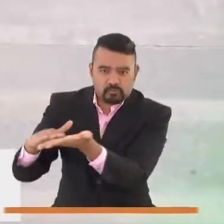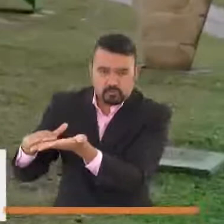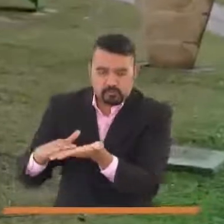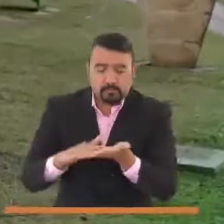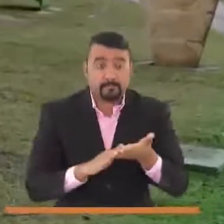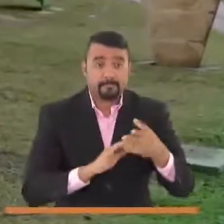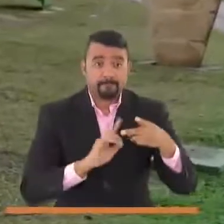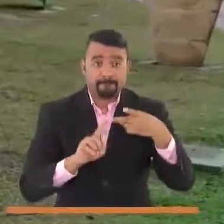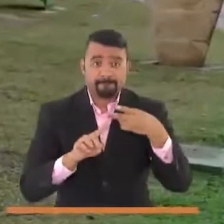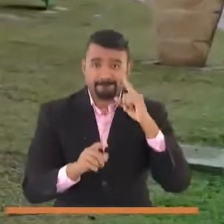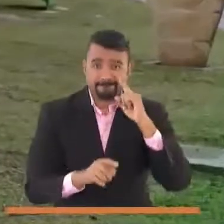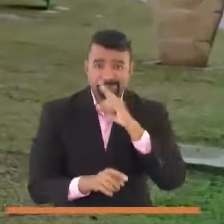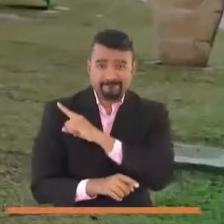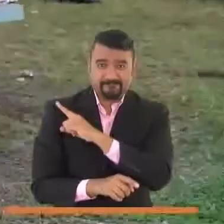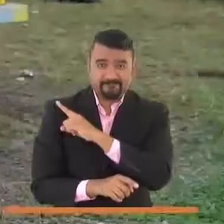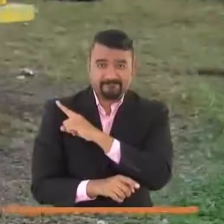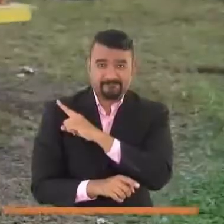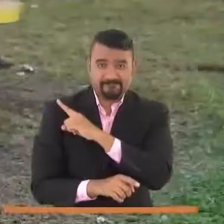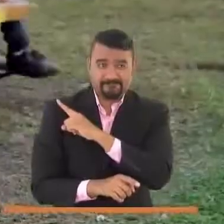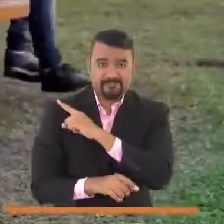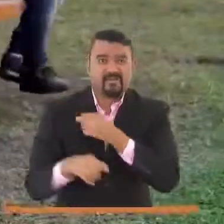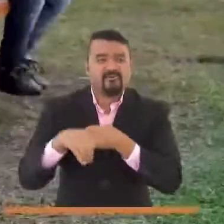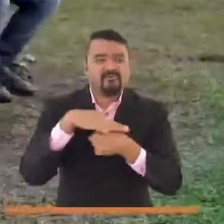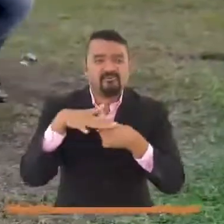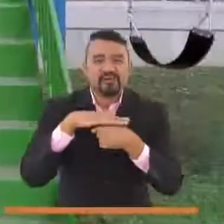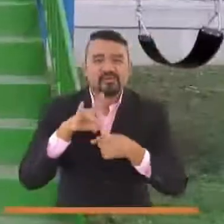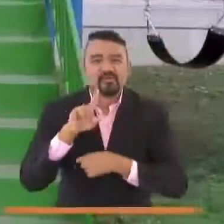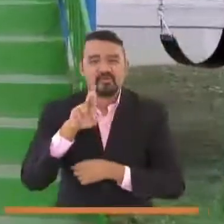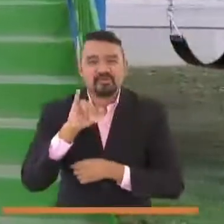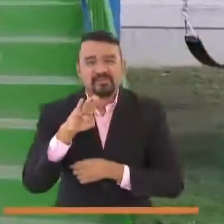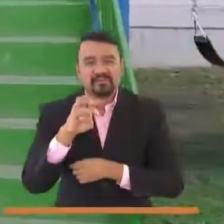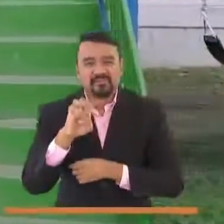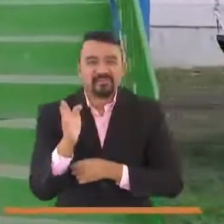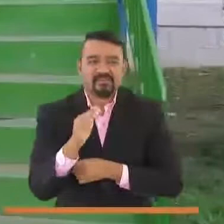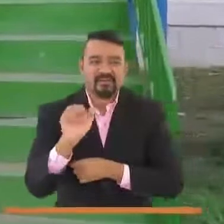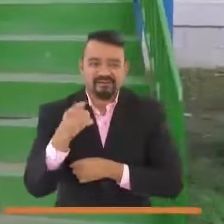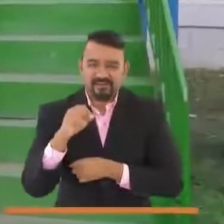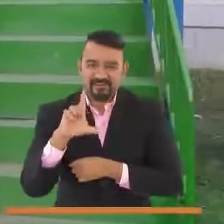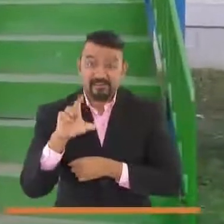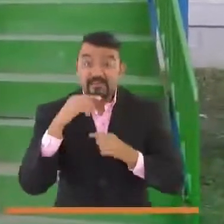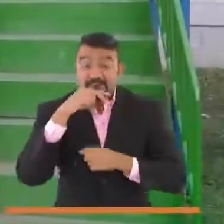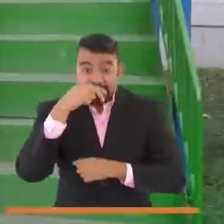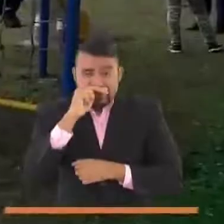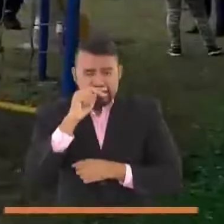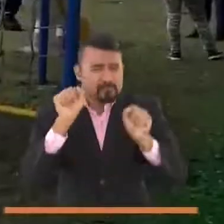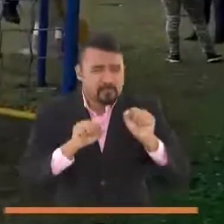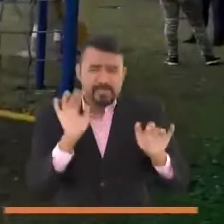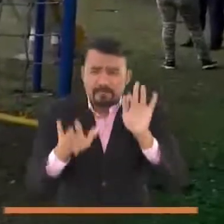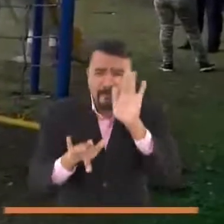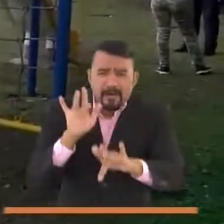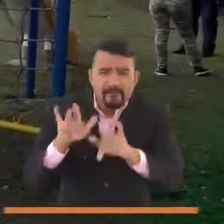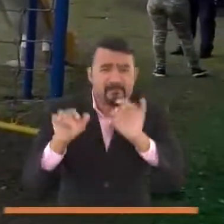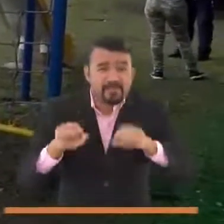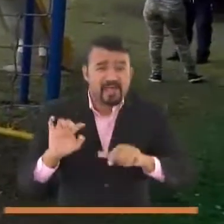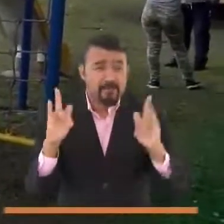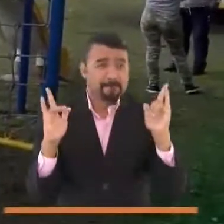se entregó un nuevo parque infantil en Uribe Ángel, Parte Alta, donde los niños del sector ahora cuentan con un espacio para el diseño disfrute y recreación en su tiempo